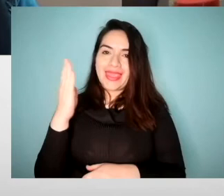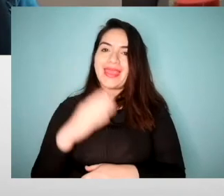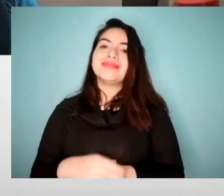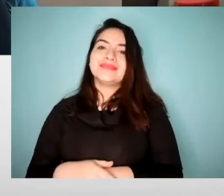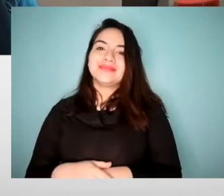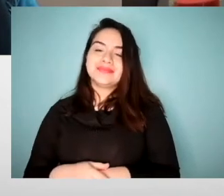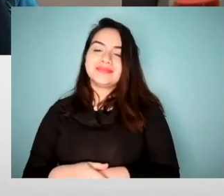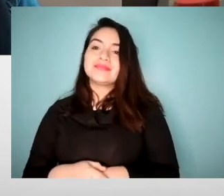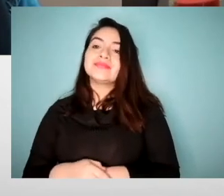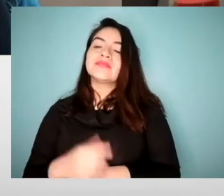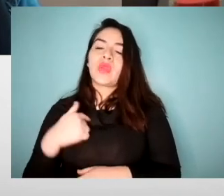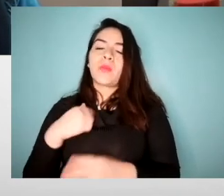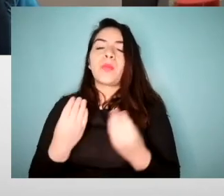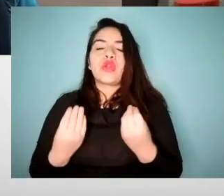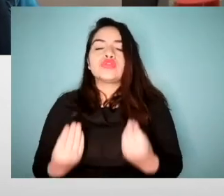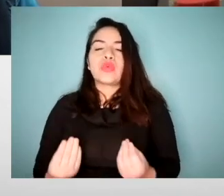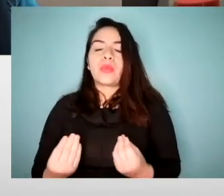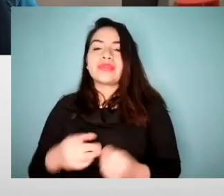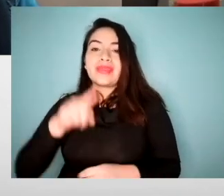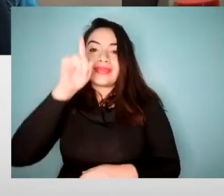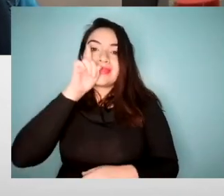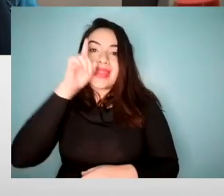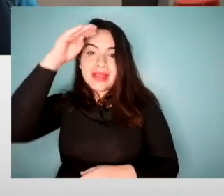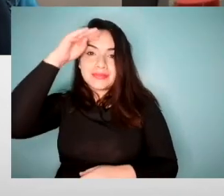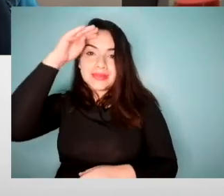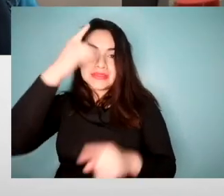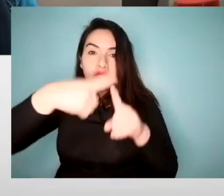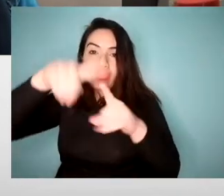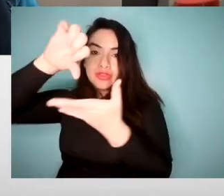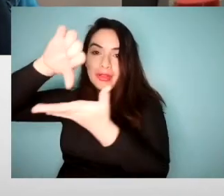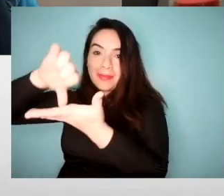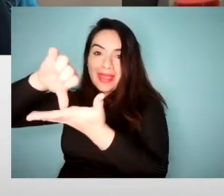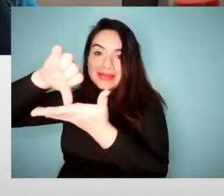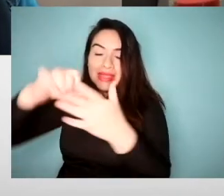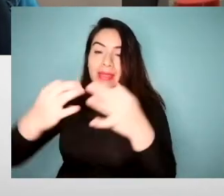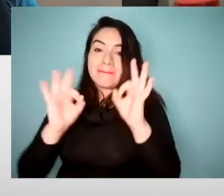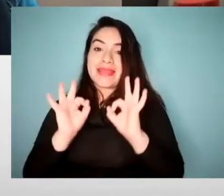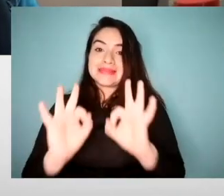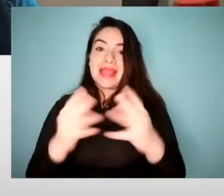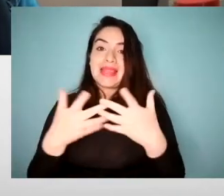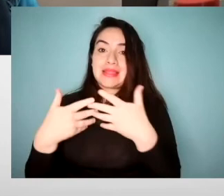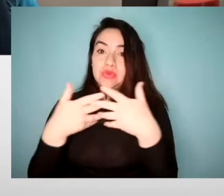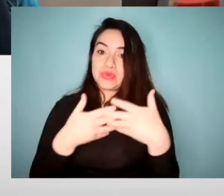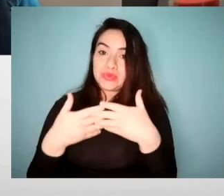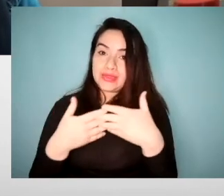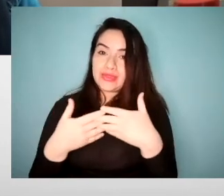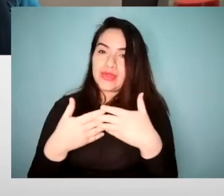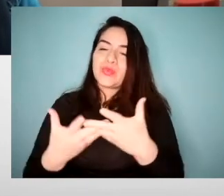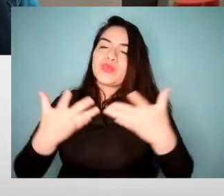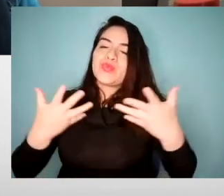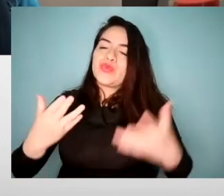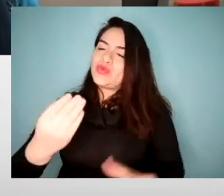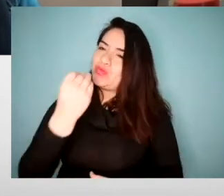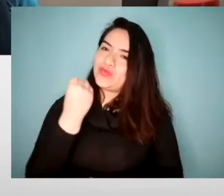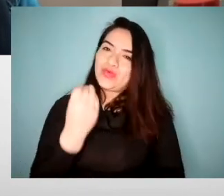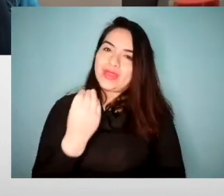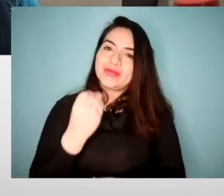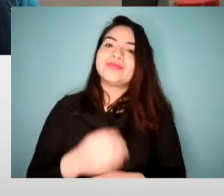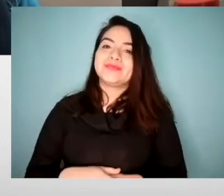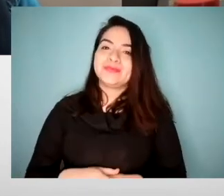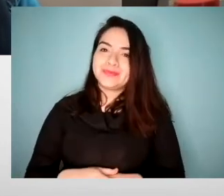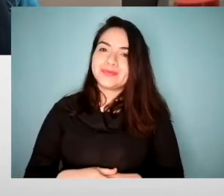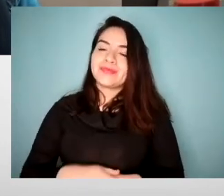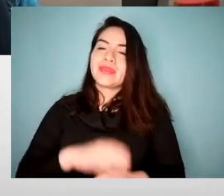creo que tener esa experiencia en el extranjero y especialmente en Estados Unidos es súper enriquecedor. Creo que